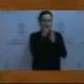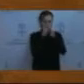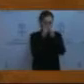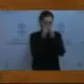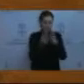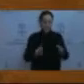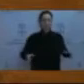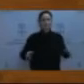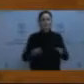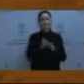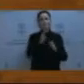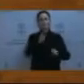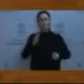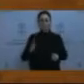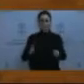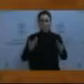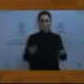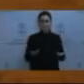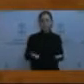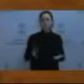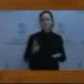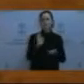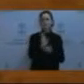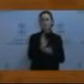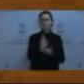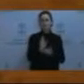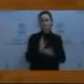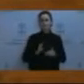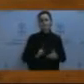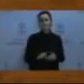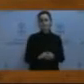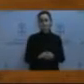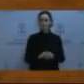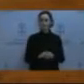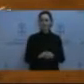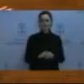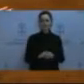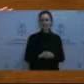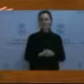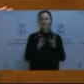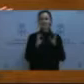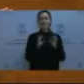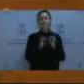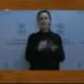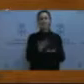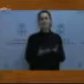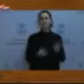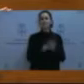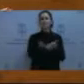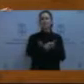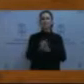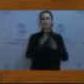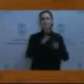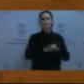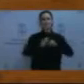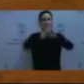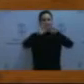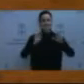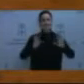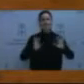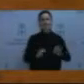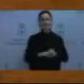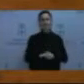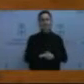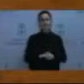Grupo Parlamentario Popular presenta hoy una proposición no de ley con un objetivo muy claro, dar